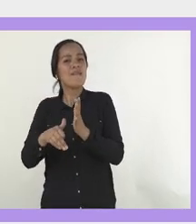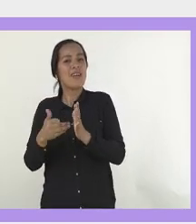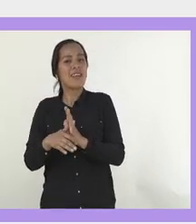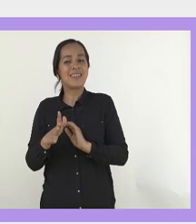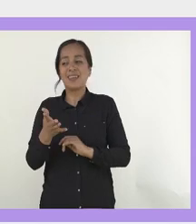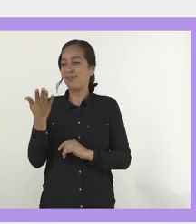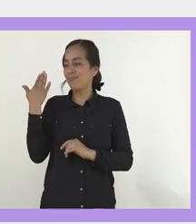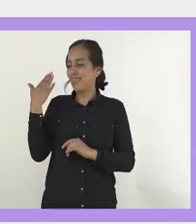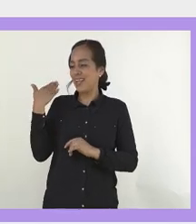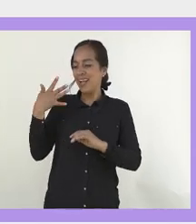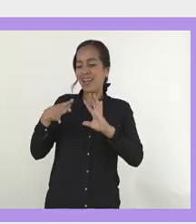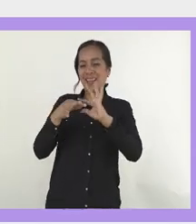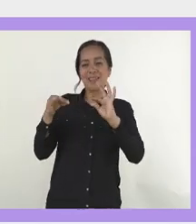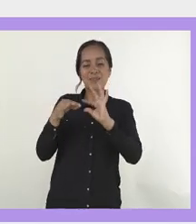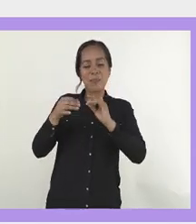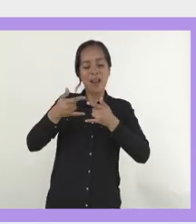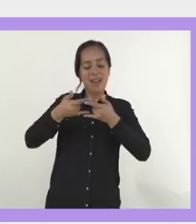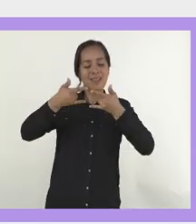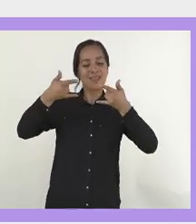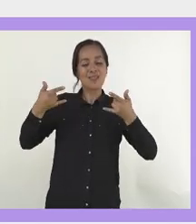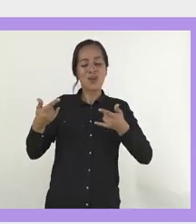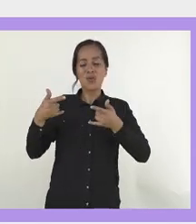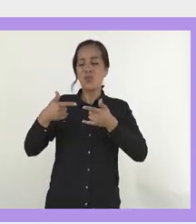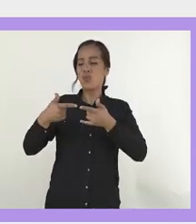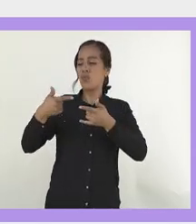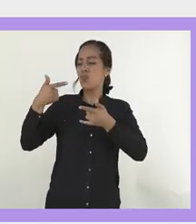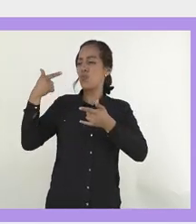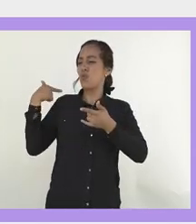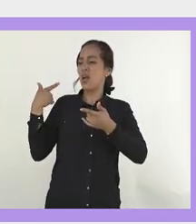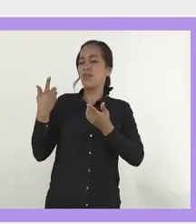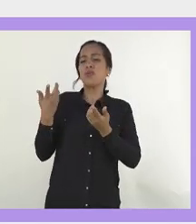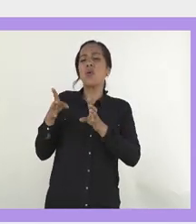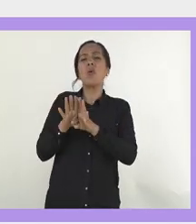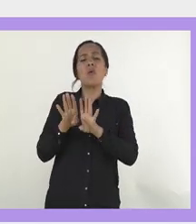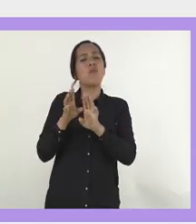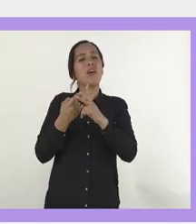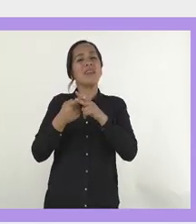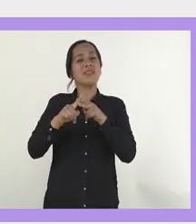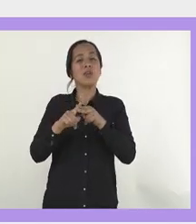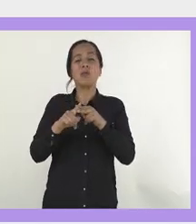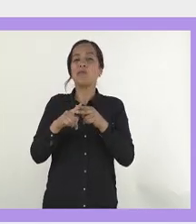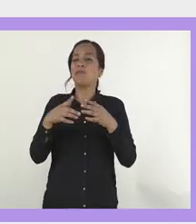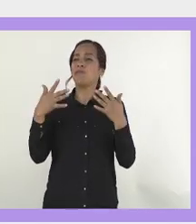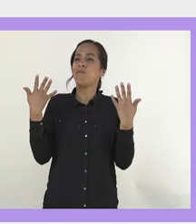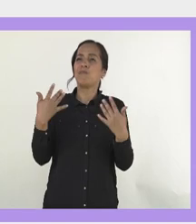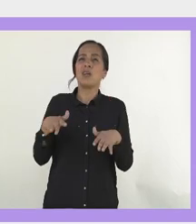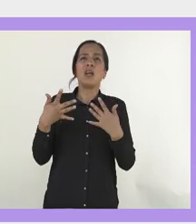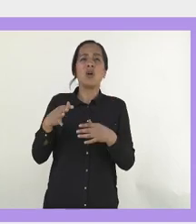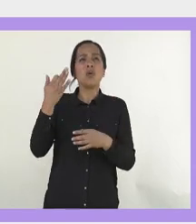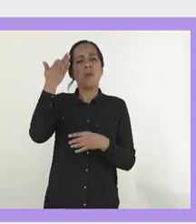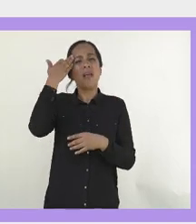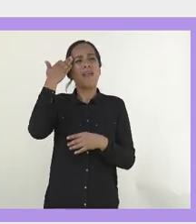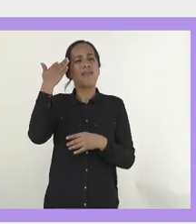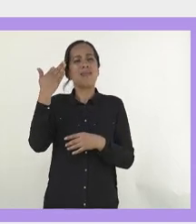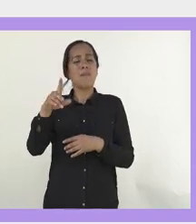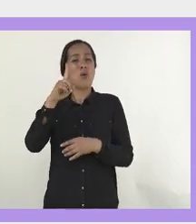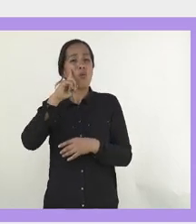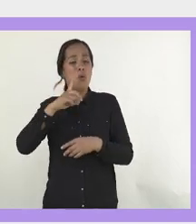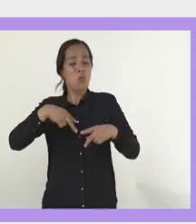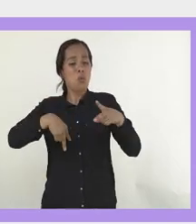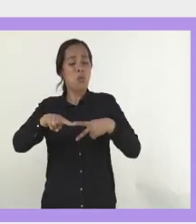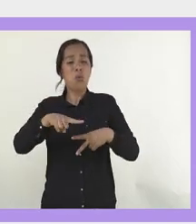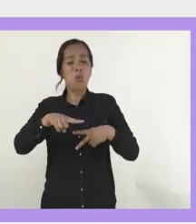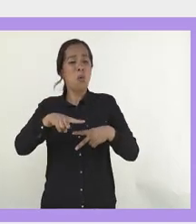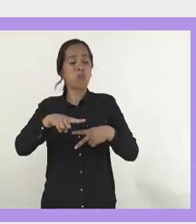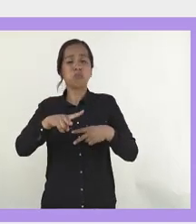la historia del fútbol femenil en México de De dónde venimos Pues la verdad es que por mucho tiempo como en muchos países el fútbol femenil estaba